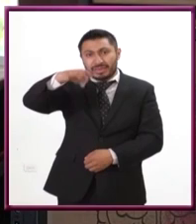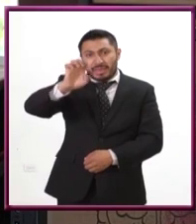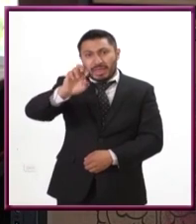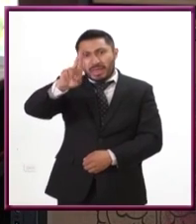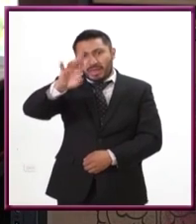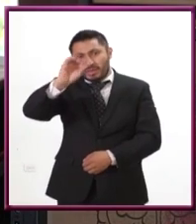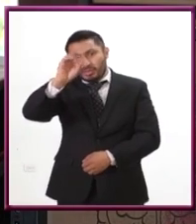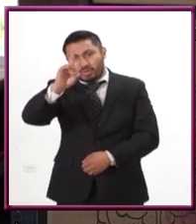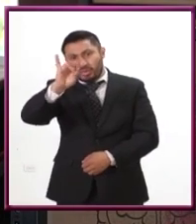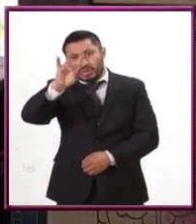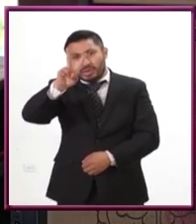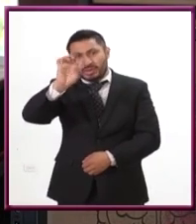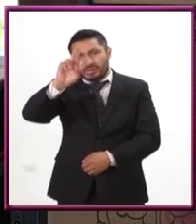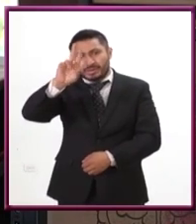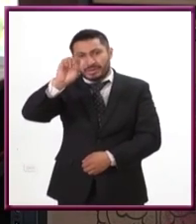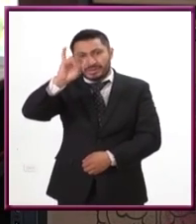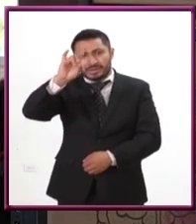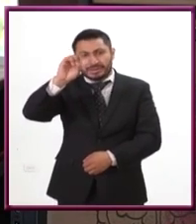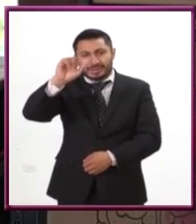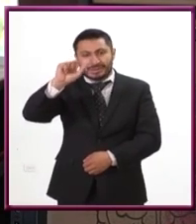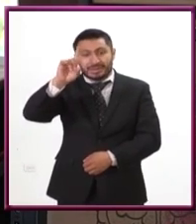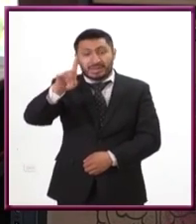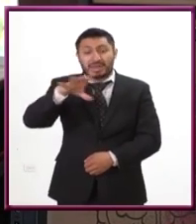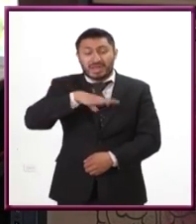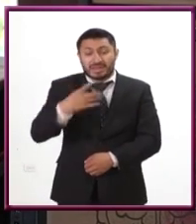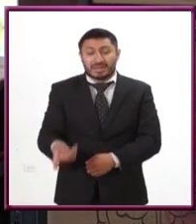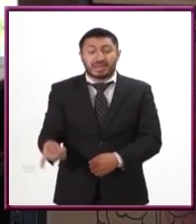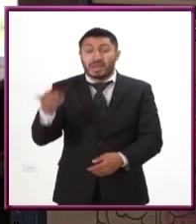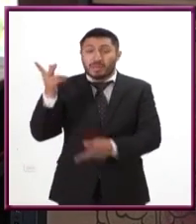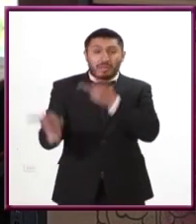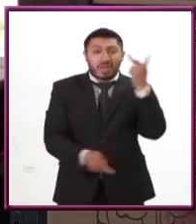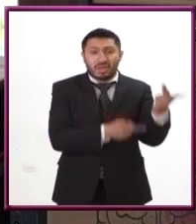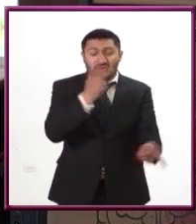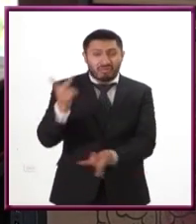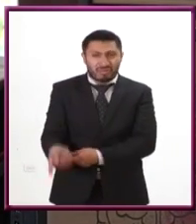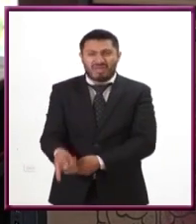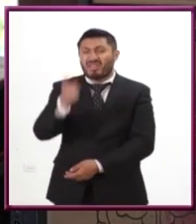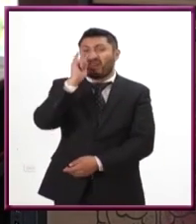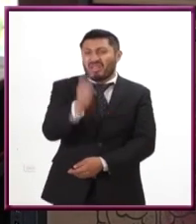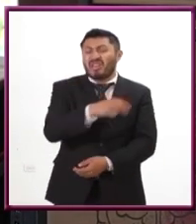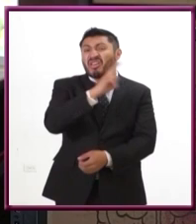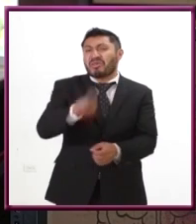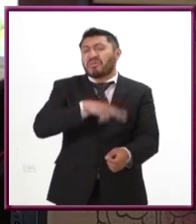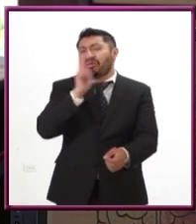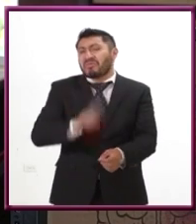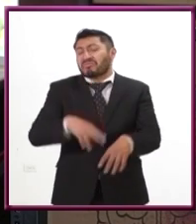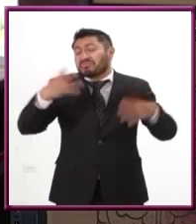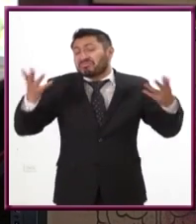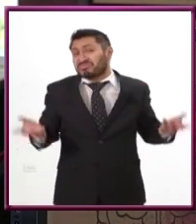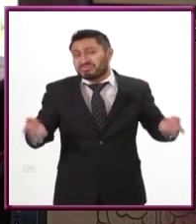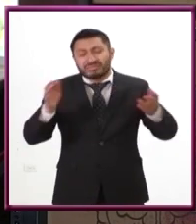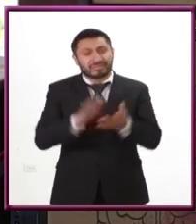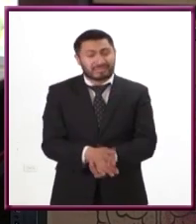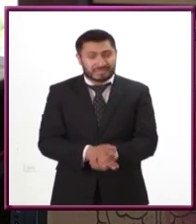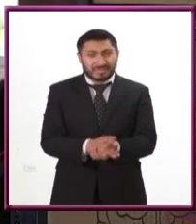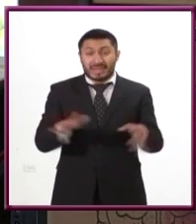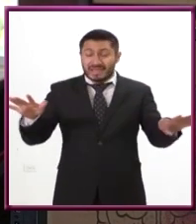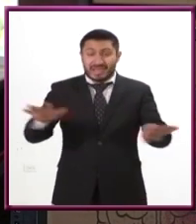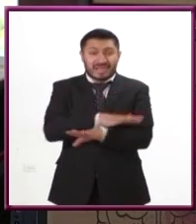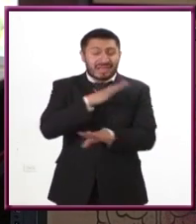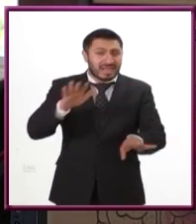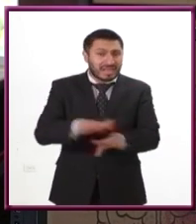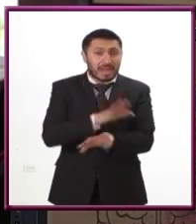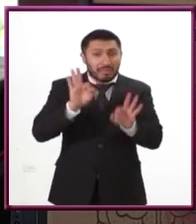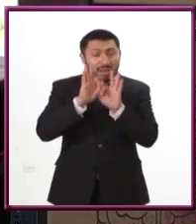neurodiversidad existe, cuestionemos nuestras propias creencias respecto a lo que es normal. Atrevámonos a cambiar el enfoque